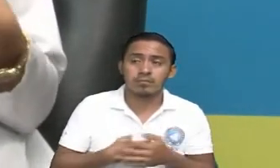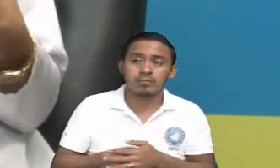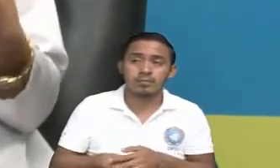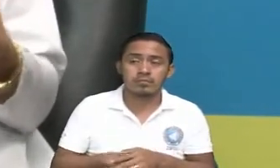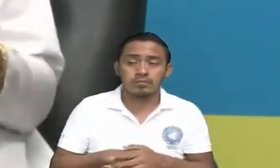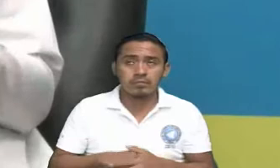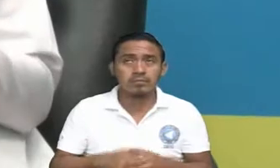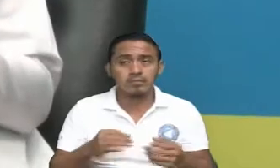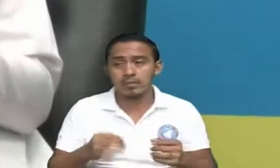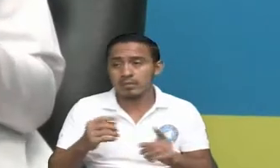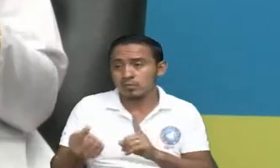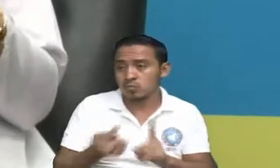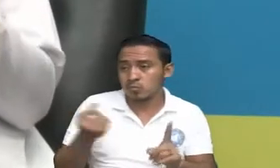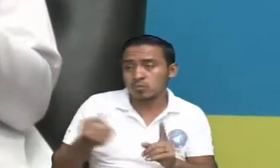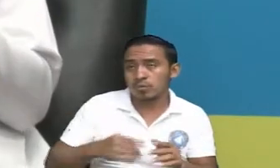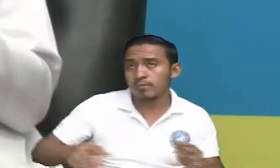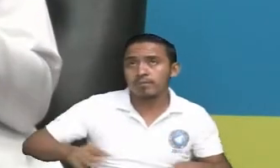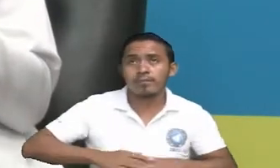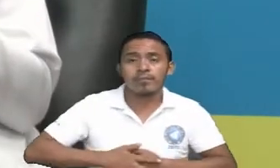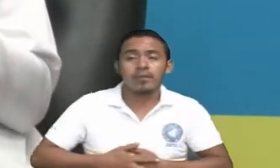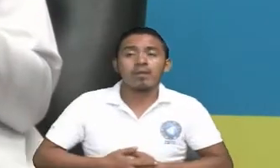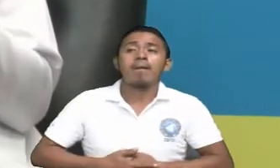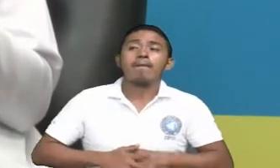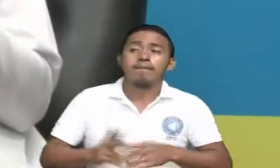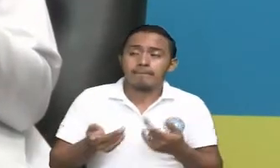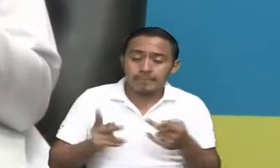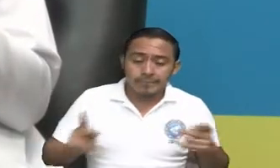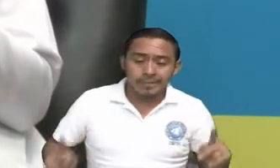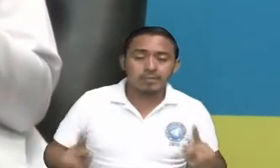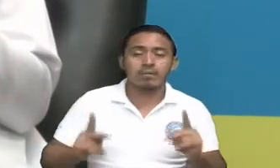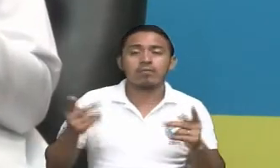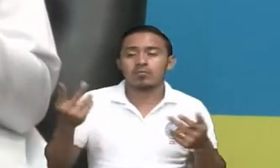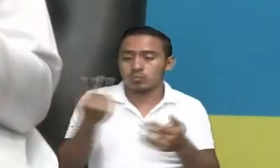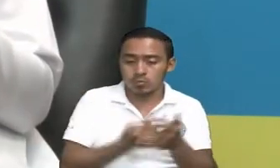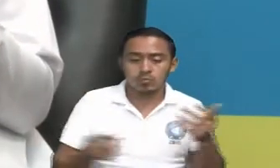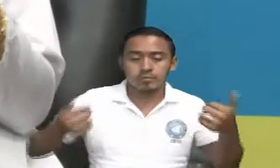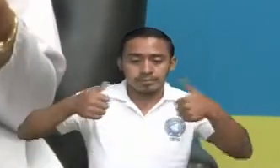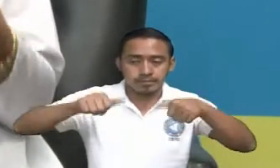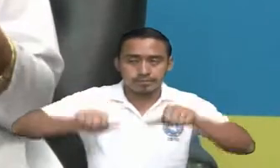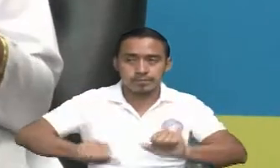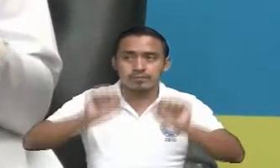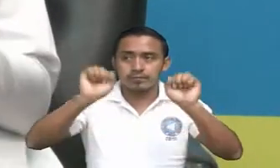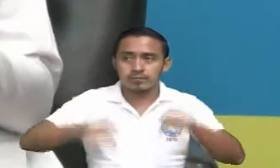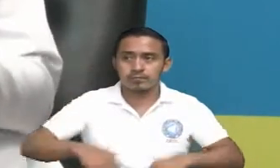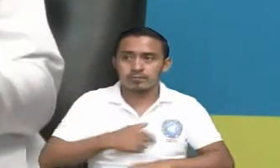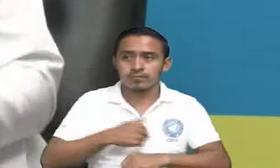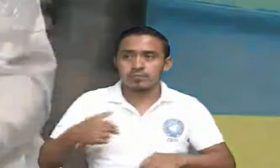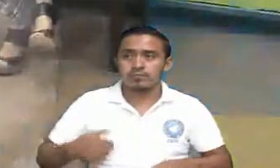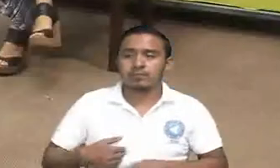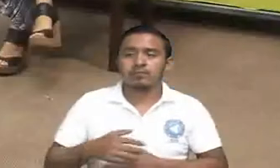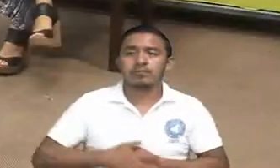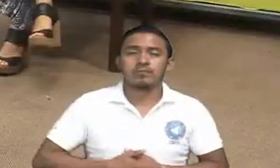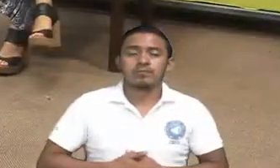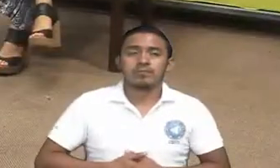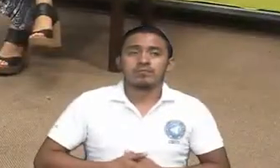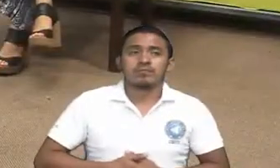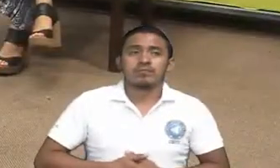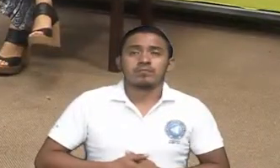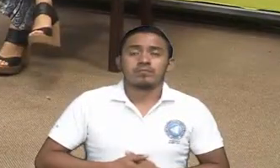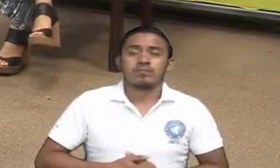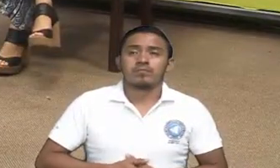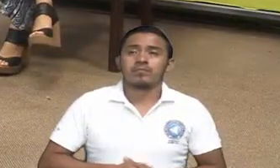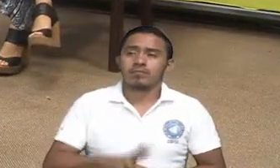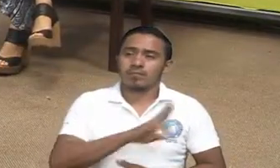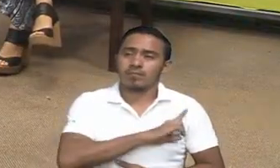abandono, entre otras cosas. Pero si están de acuerdo los dos, se puede hacer esto. Hay una frase